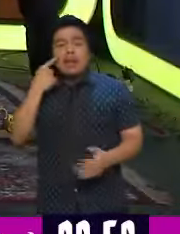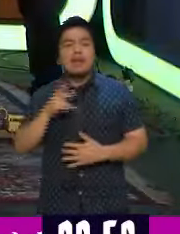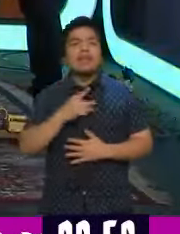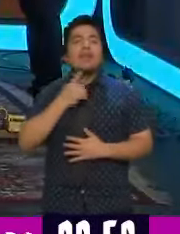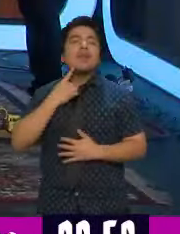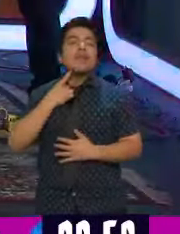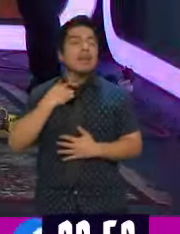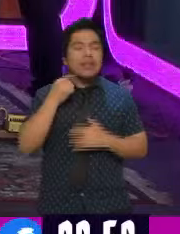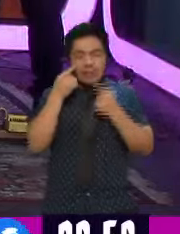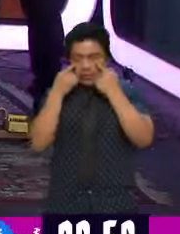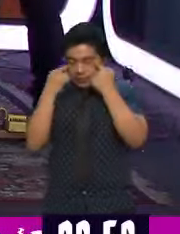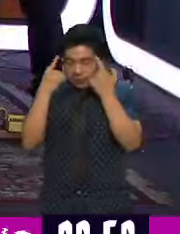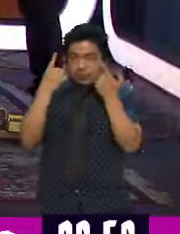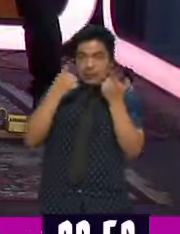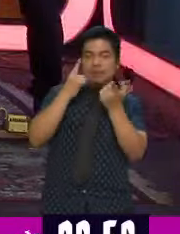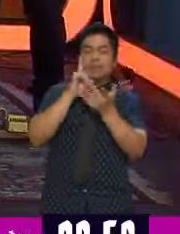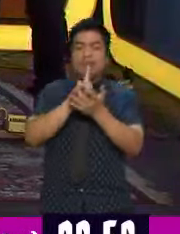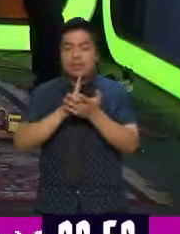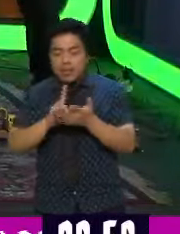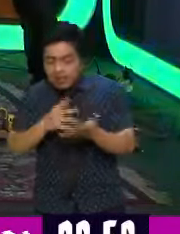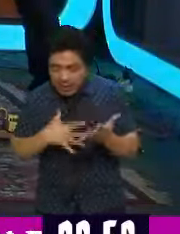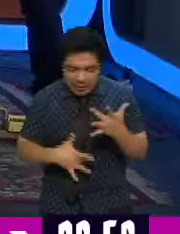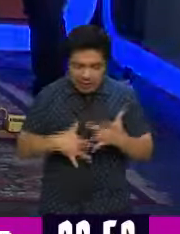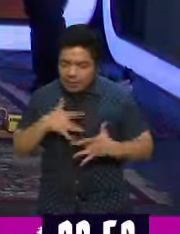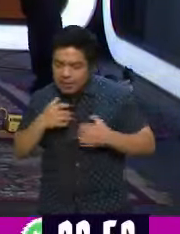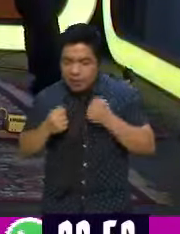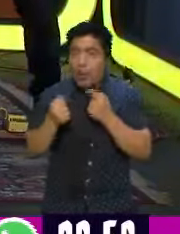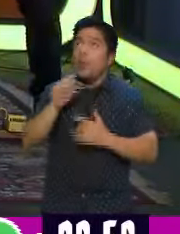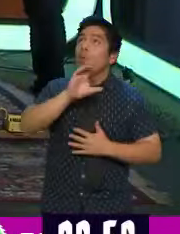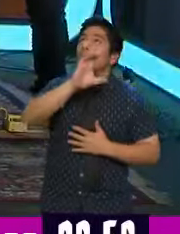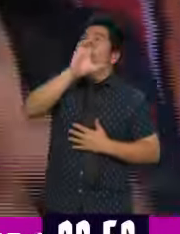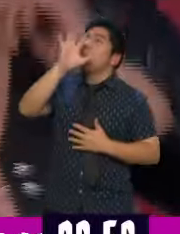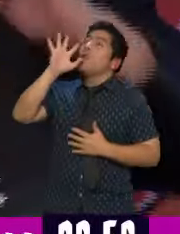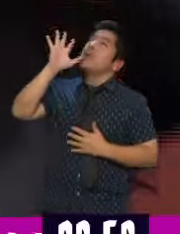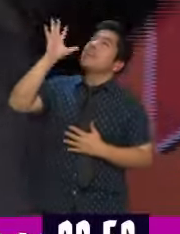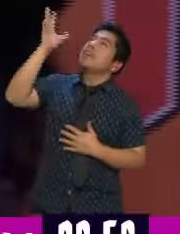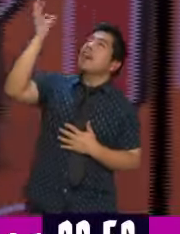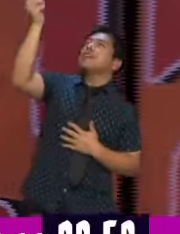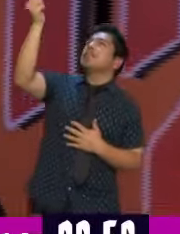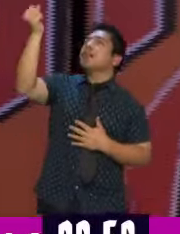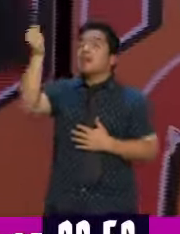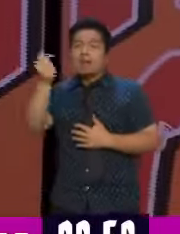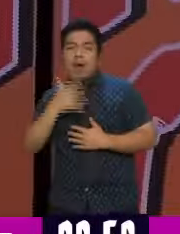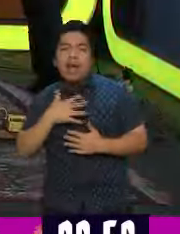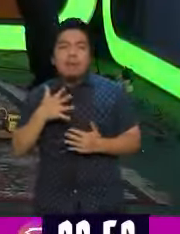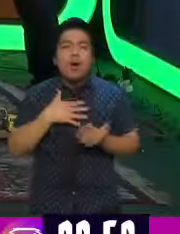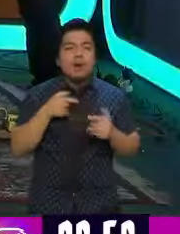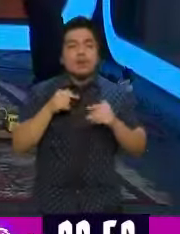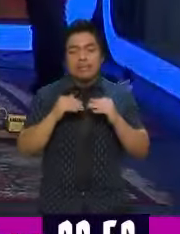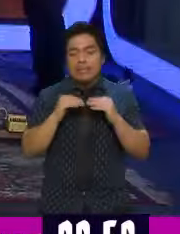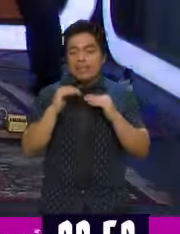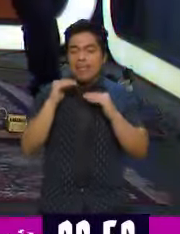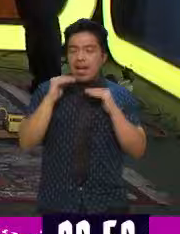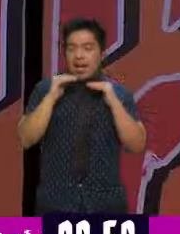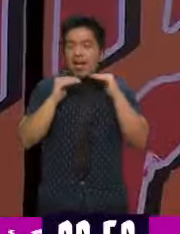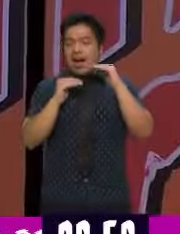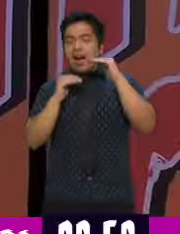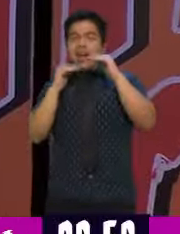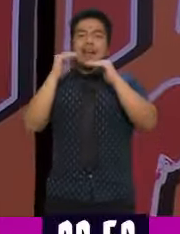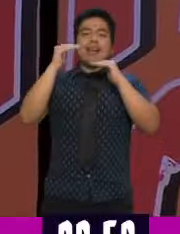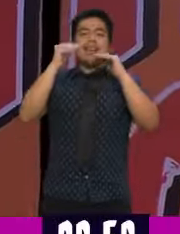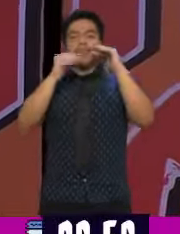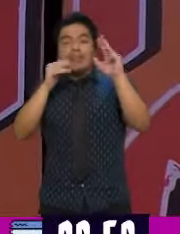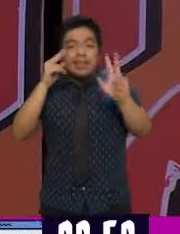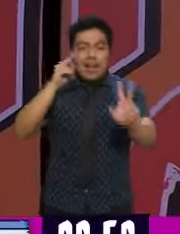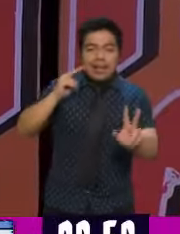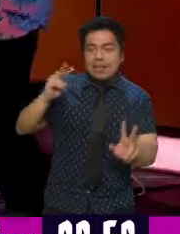Epinefrina en mis pupilas, con raíces firmes busco el cielo. En cada paso yo me elevo, inicio el viaje